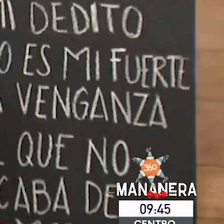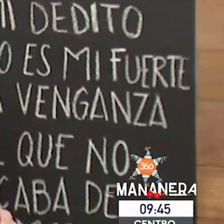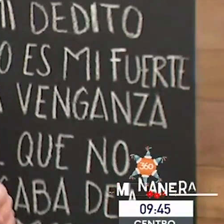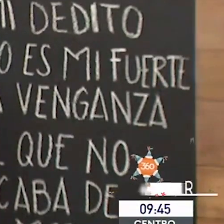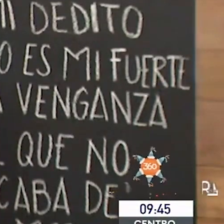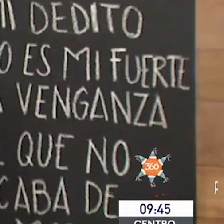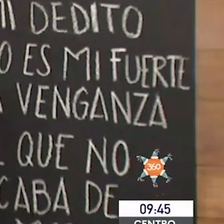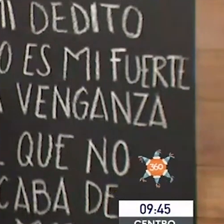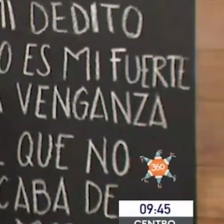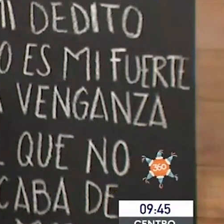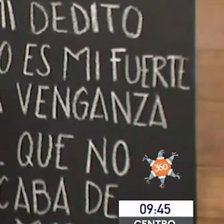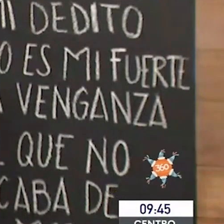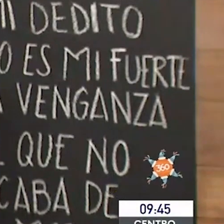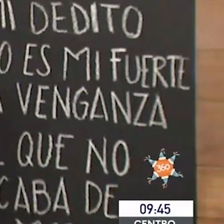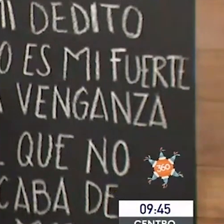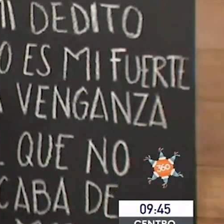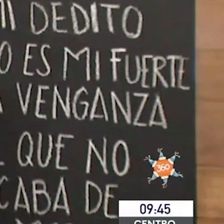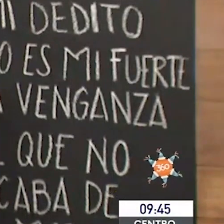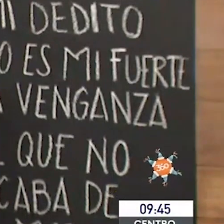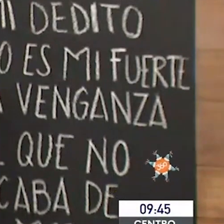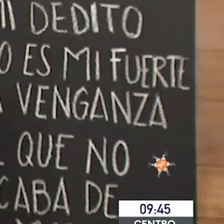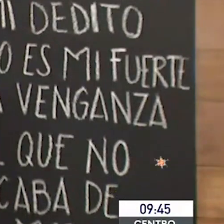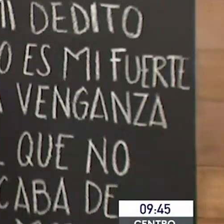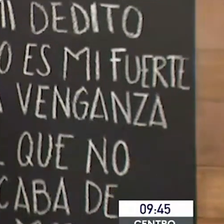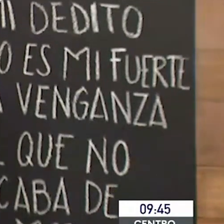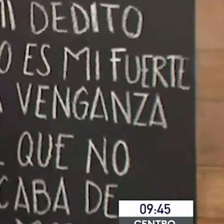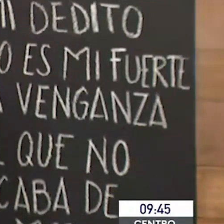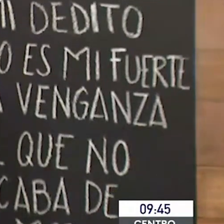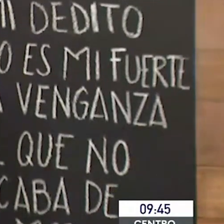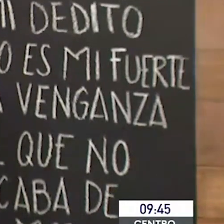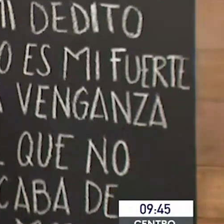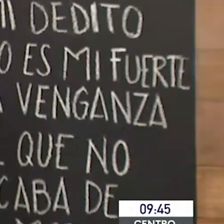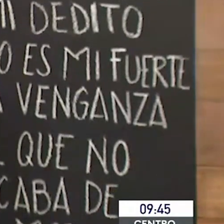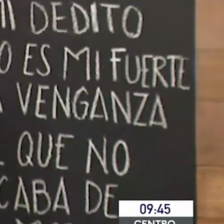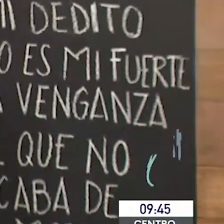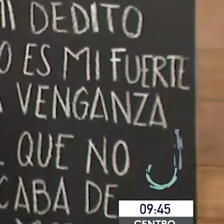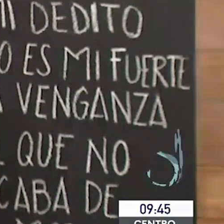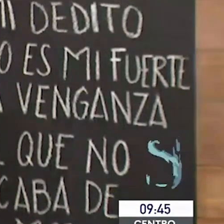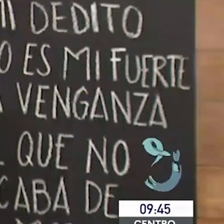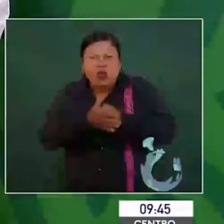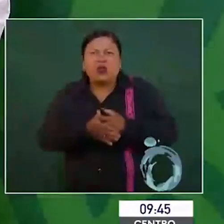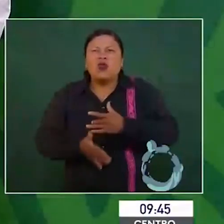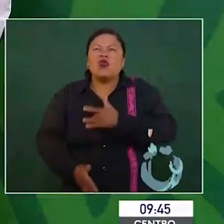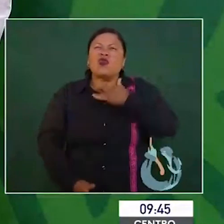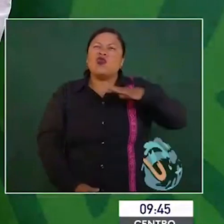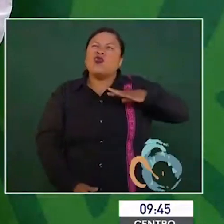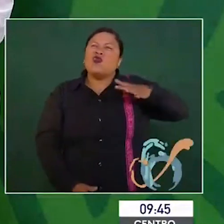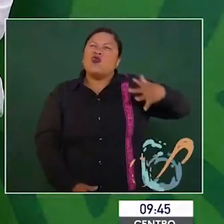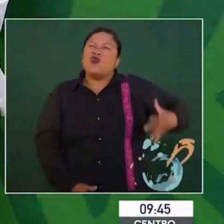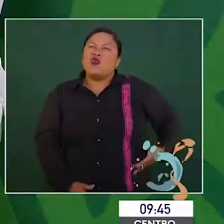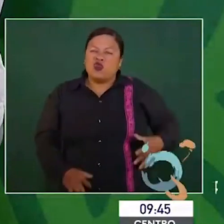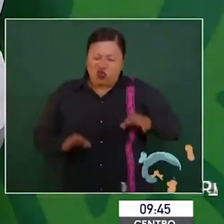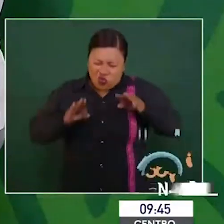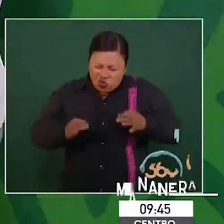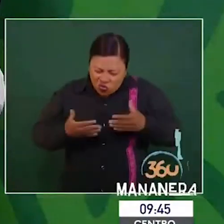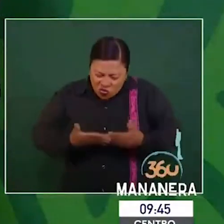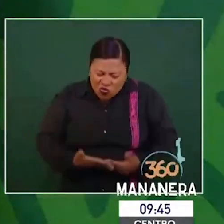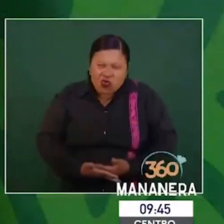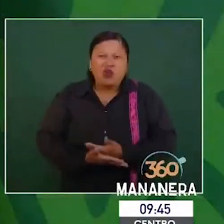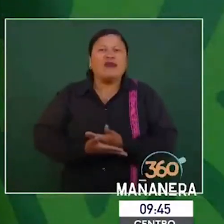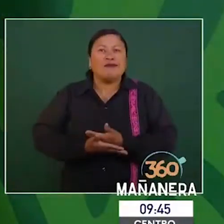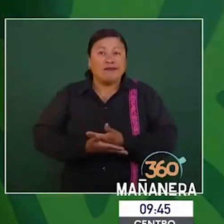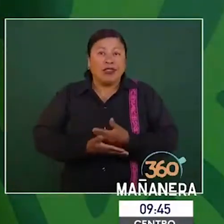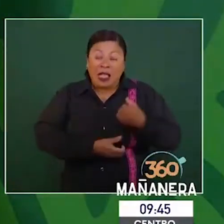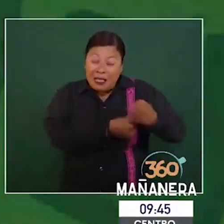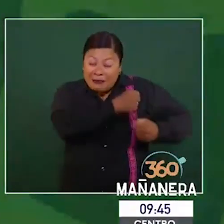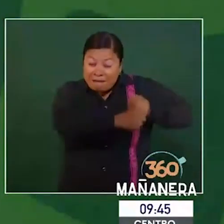pues está reconociendo que se materializan los sueños que tuvieron con este tipo de obras. Hoy, tras